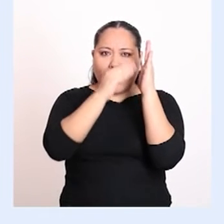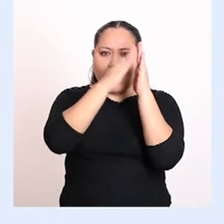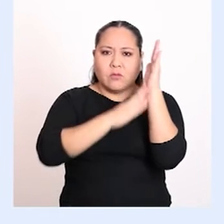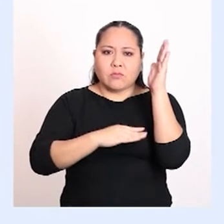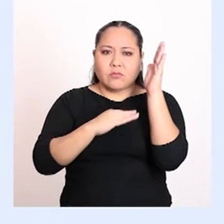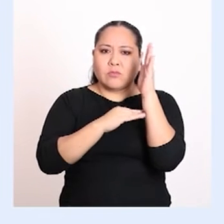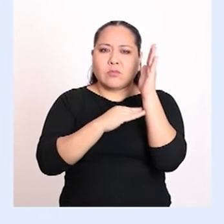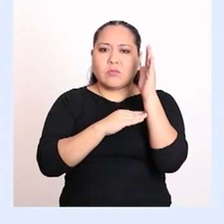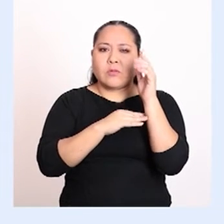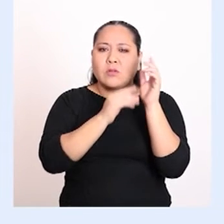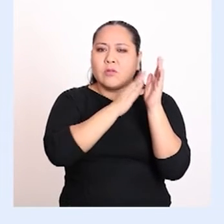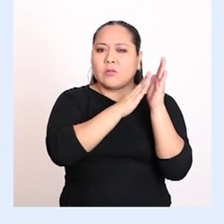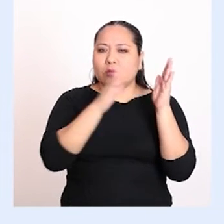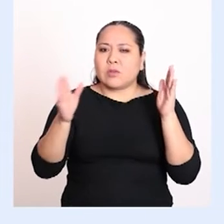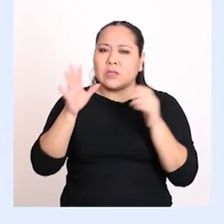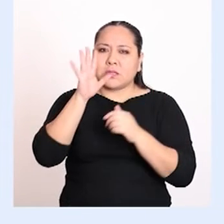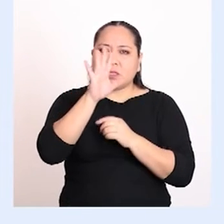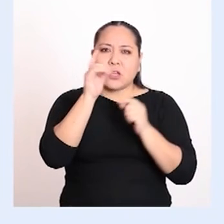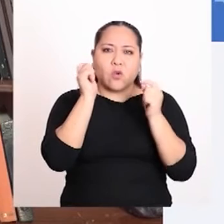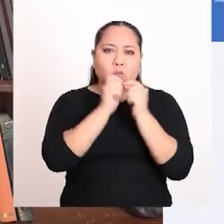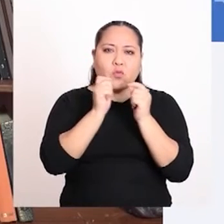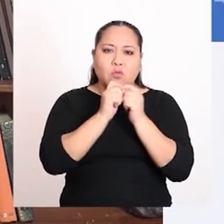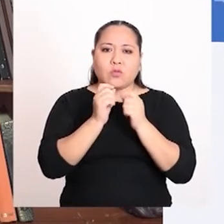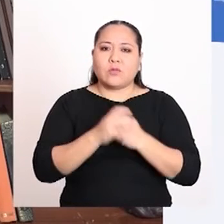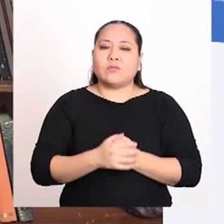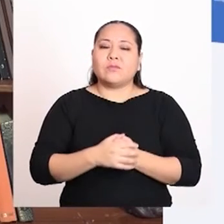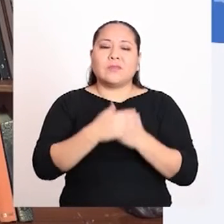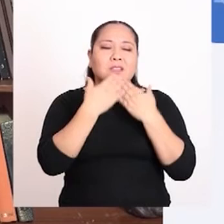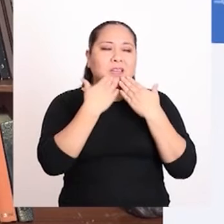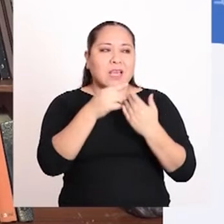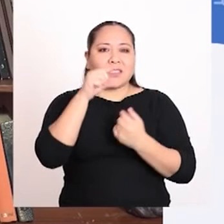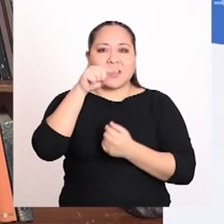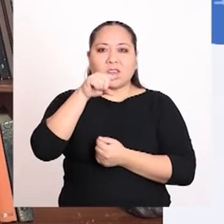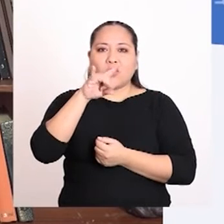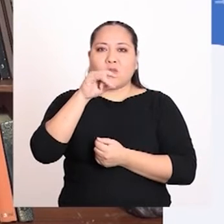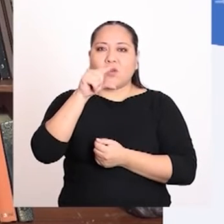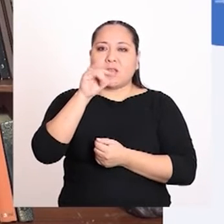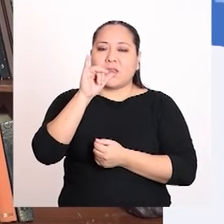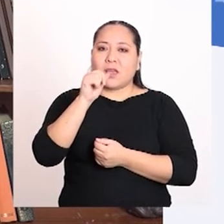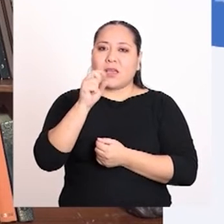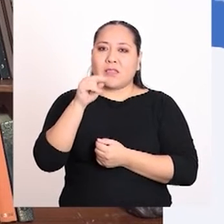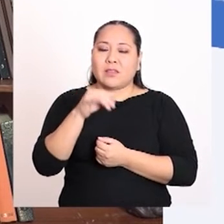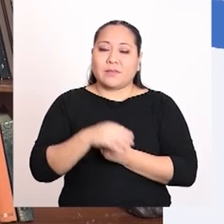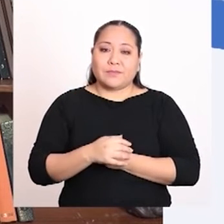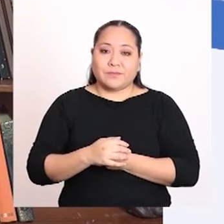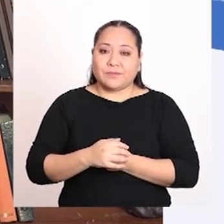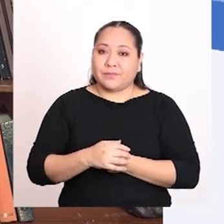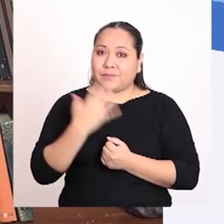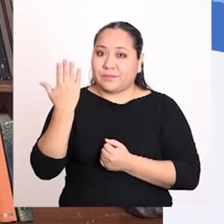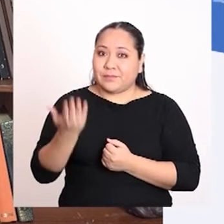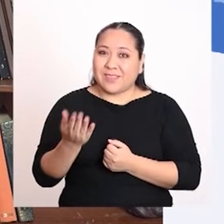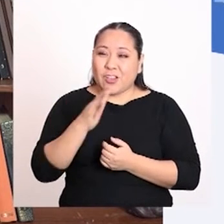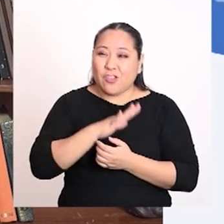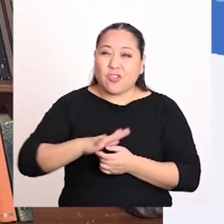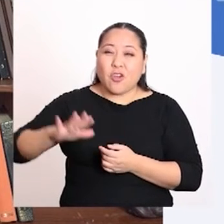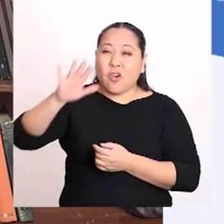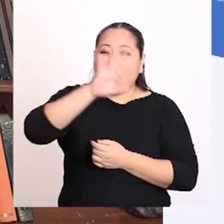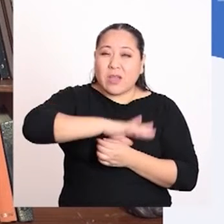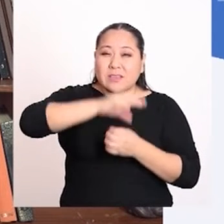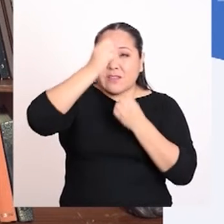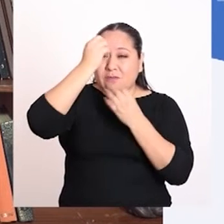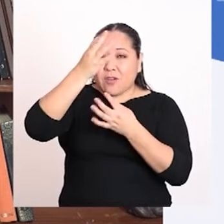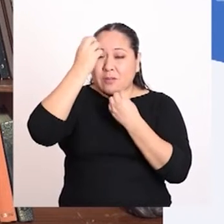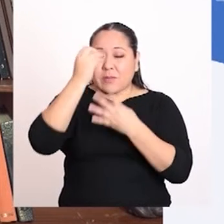en total 5 puntos. Gracias, Juliana. Finalmente, con toda esta